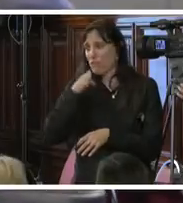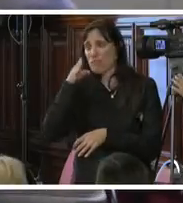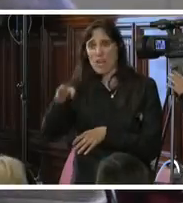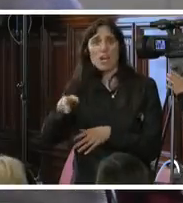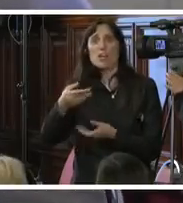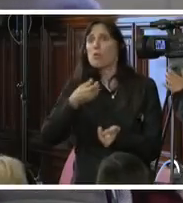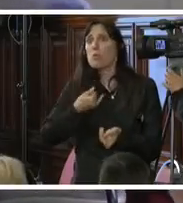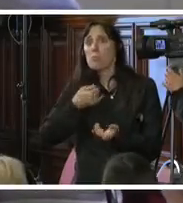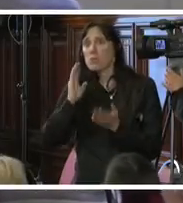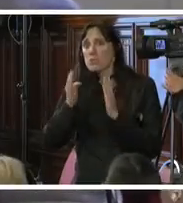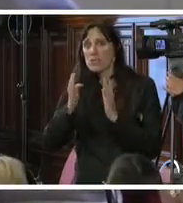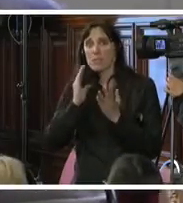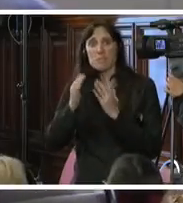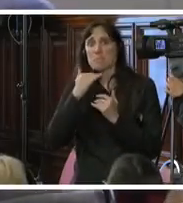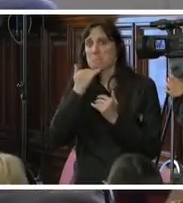eso.